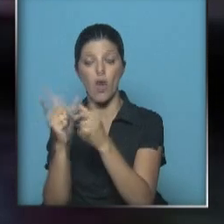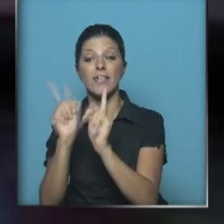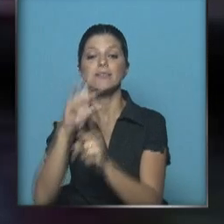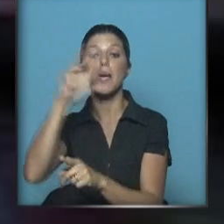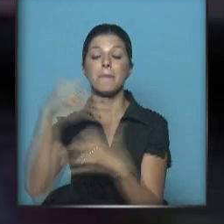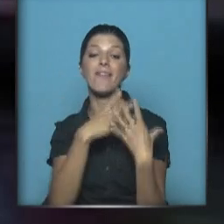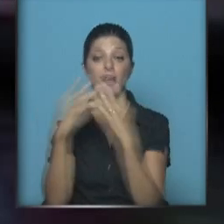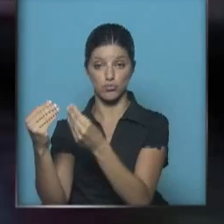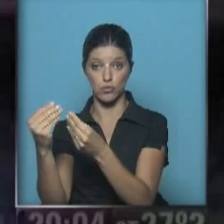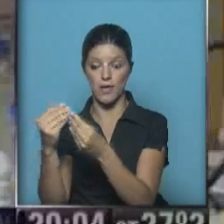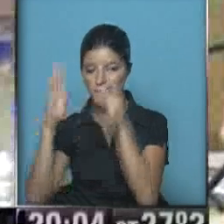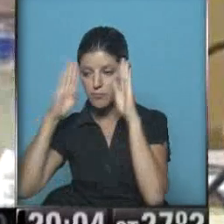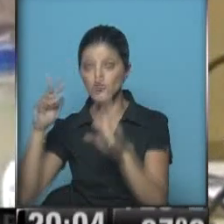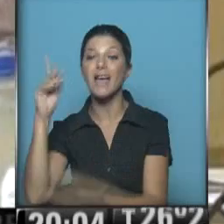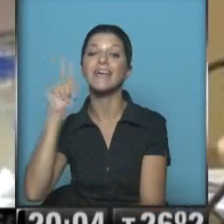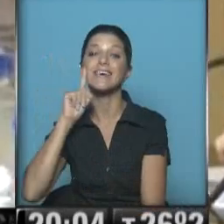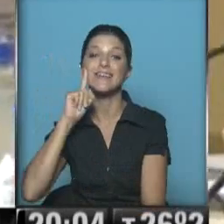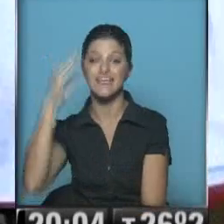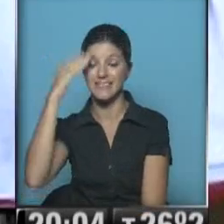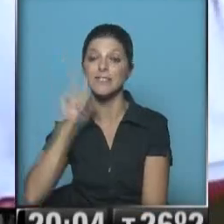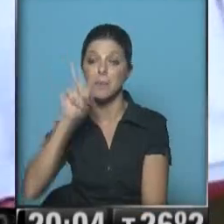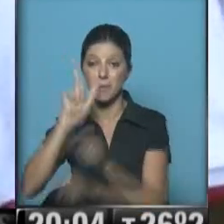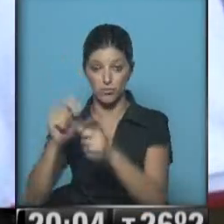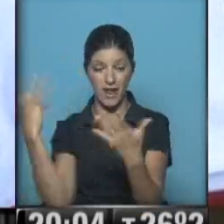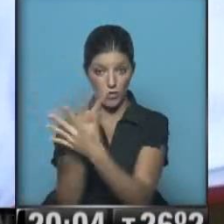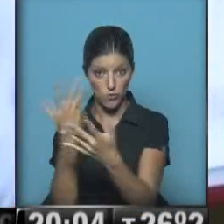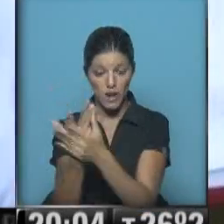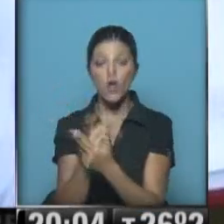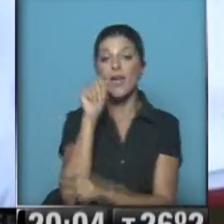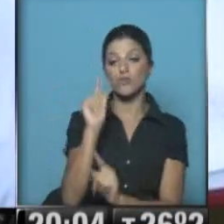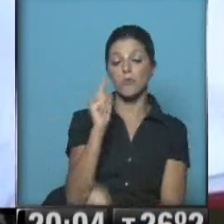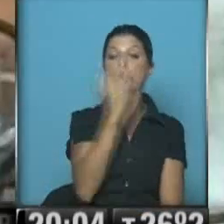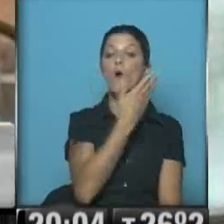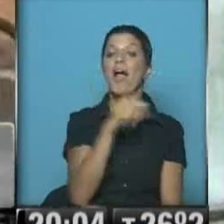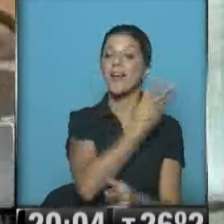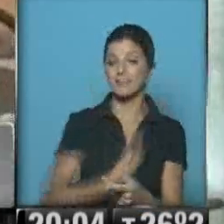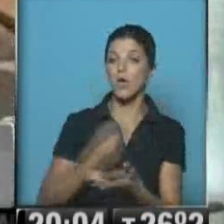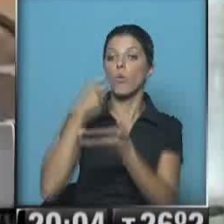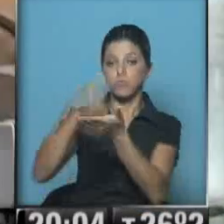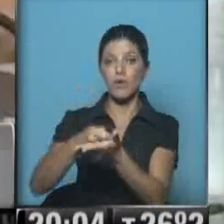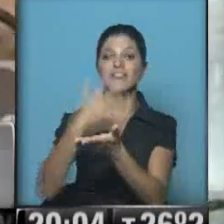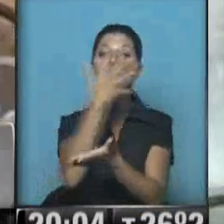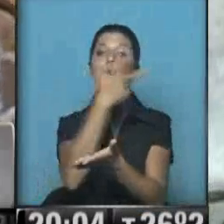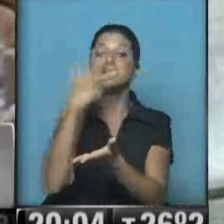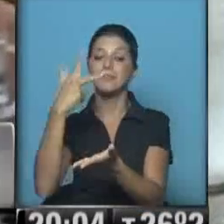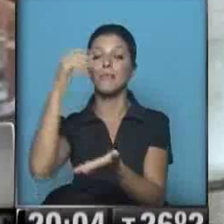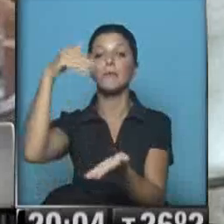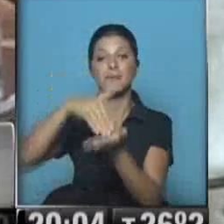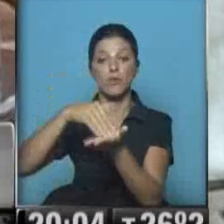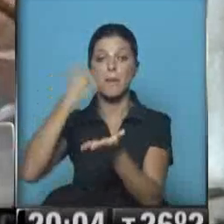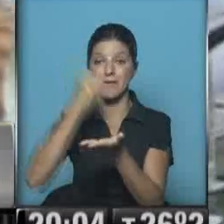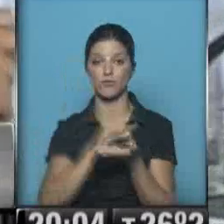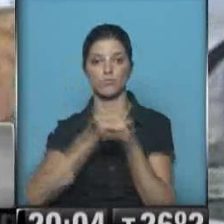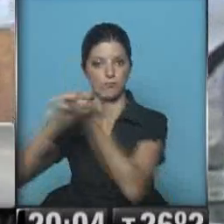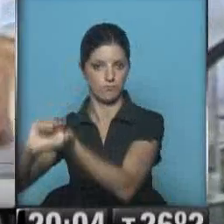a 15.000 damnificados, que demandará una inversión del Estado Nacional de 53 millones de pesos.